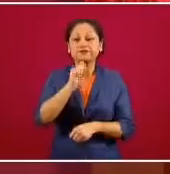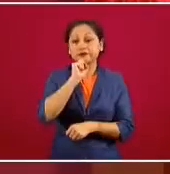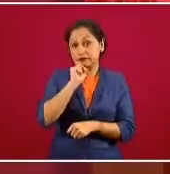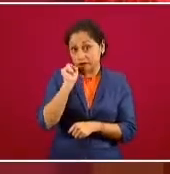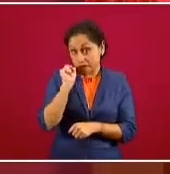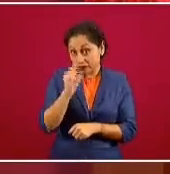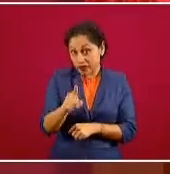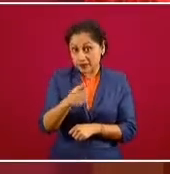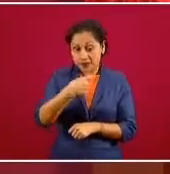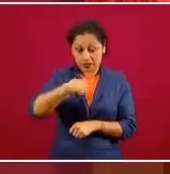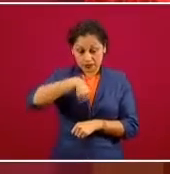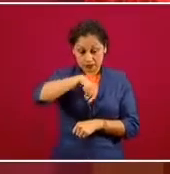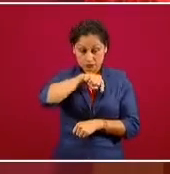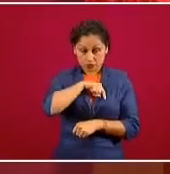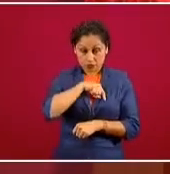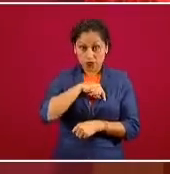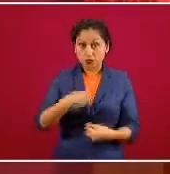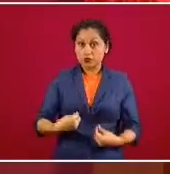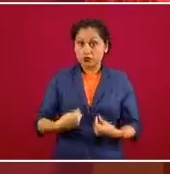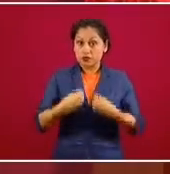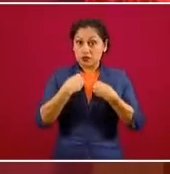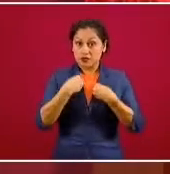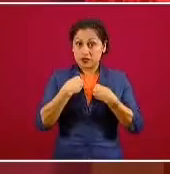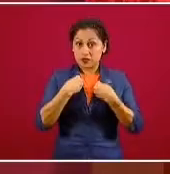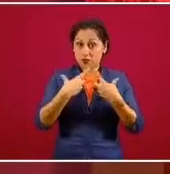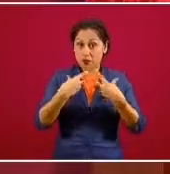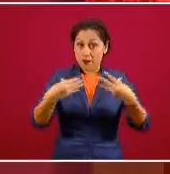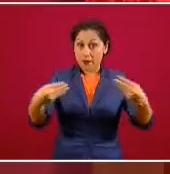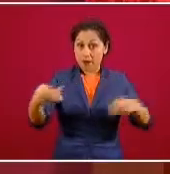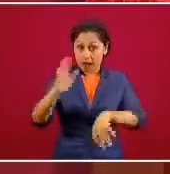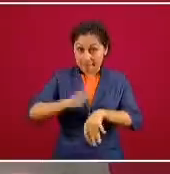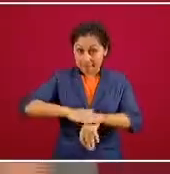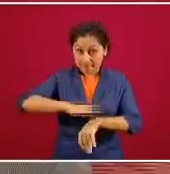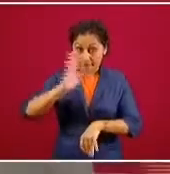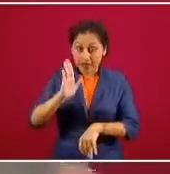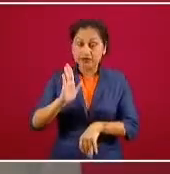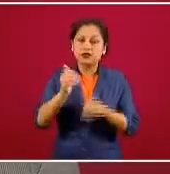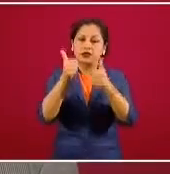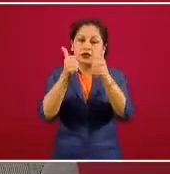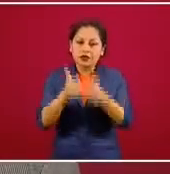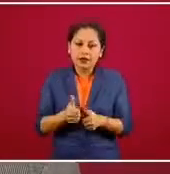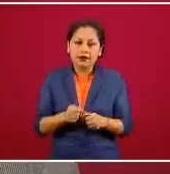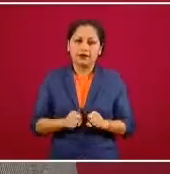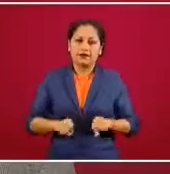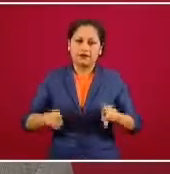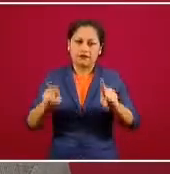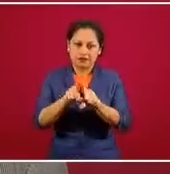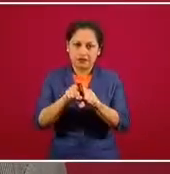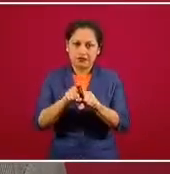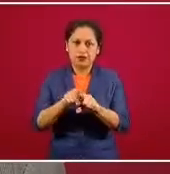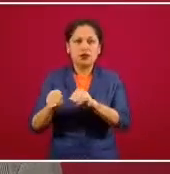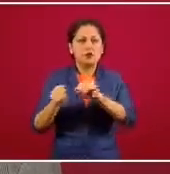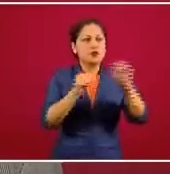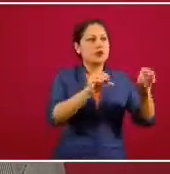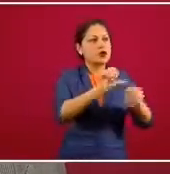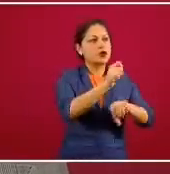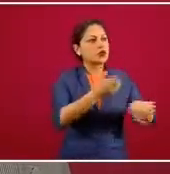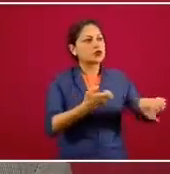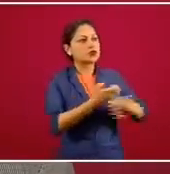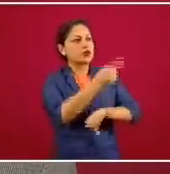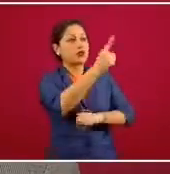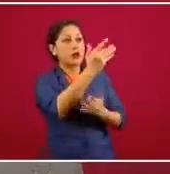de alta transmisión no vayamos a zonas de baja transmisión, porque esto transportaría los